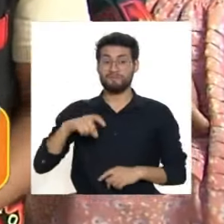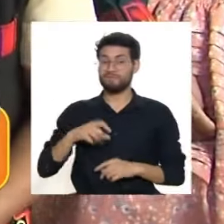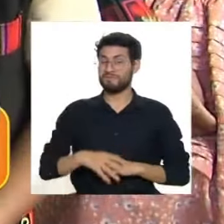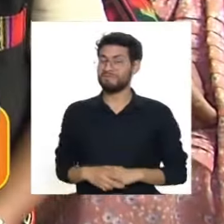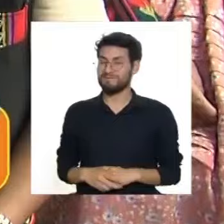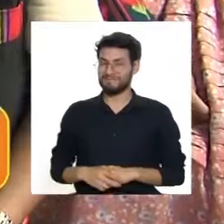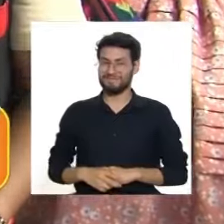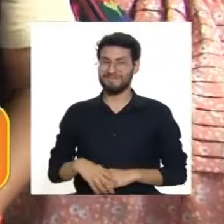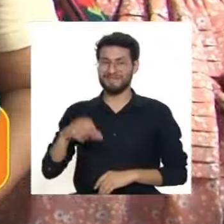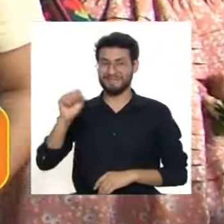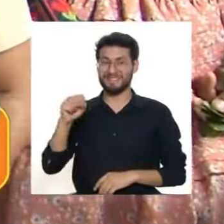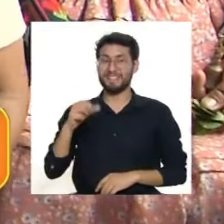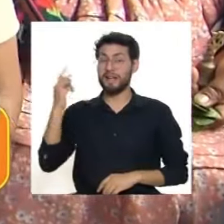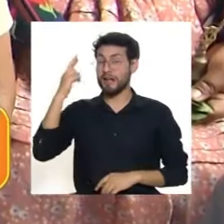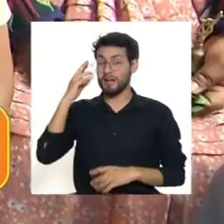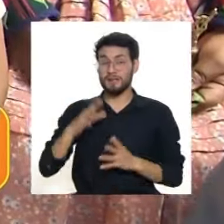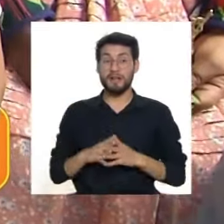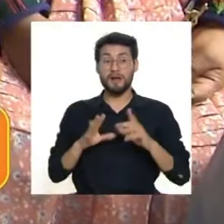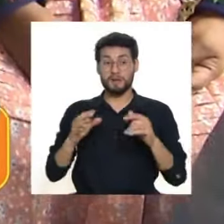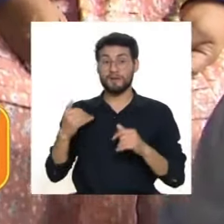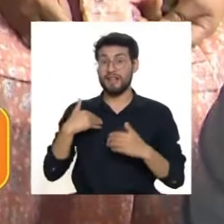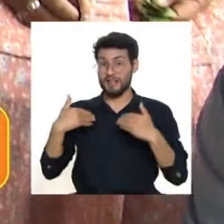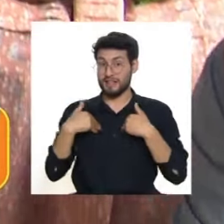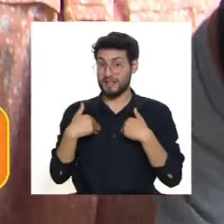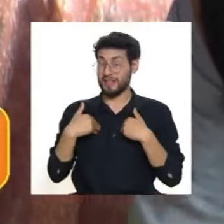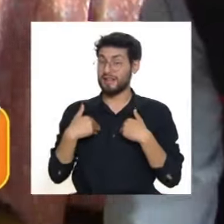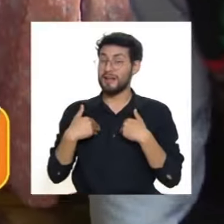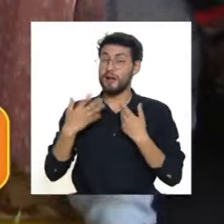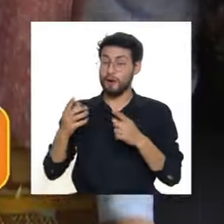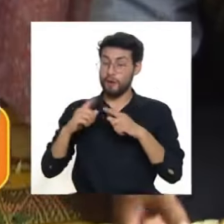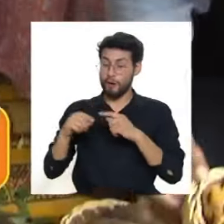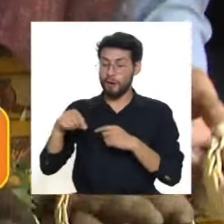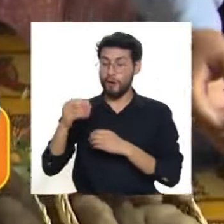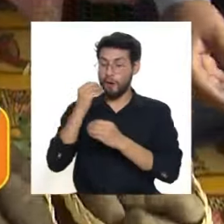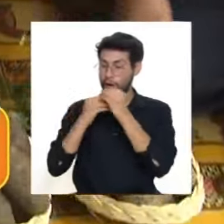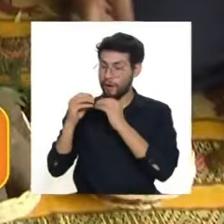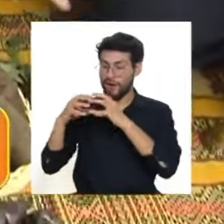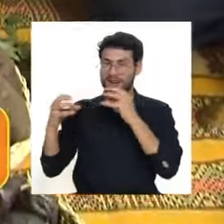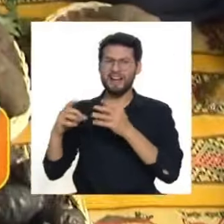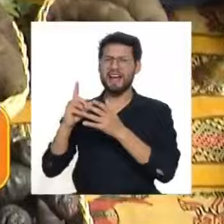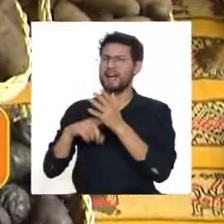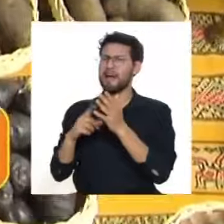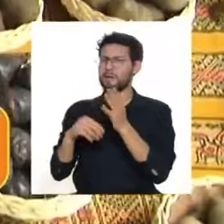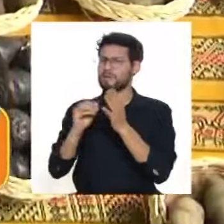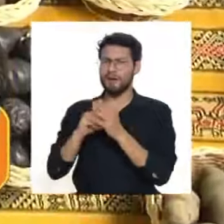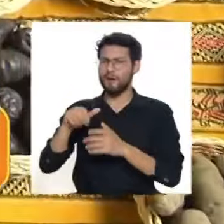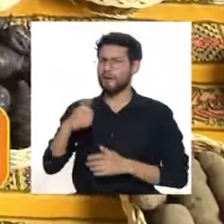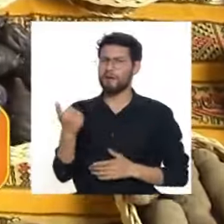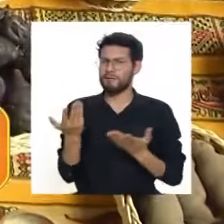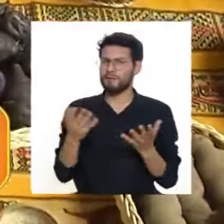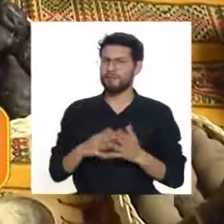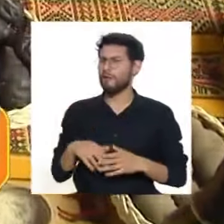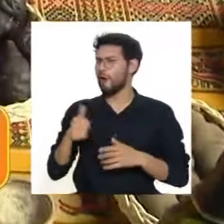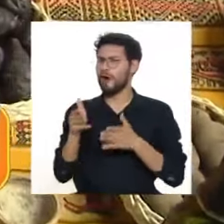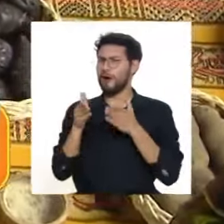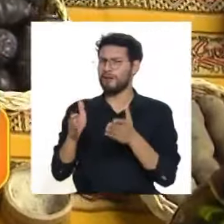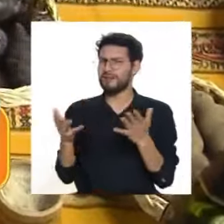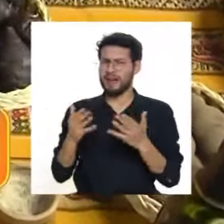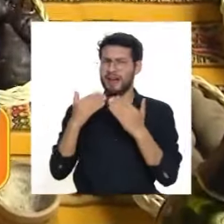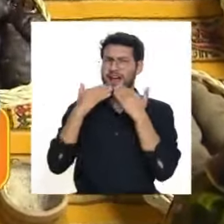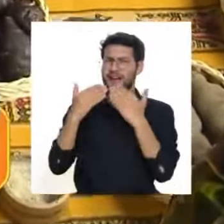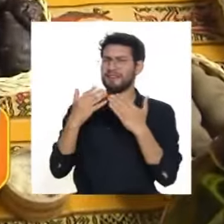necesitamos, ¿no? Por supuesto. Igualmente, y justamente tenemos aquí algunos tubérculos. ¿Qué más tenemos? ¿De qué forma